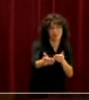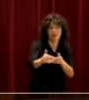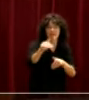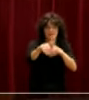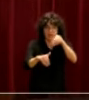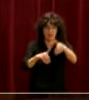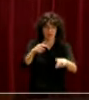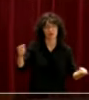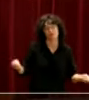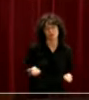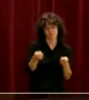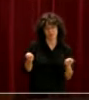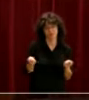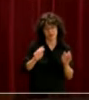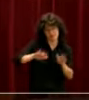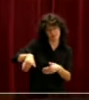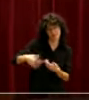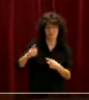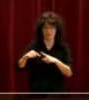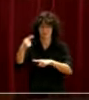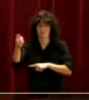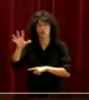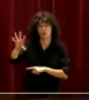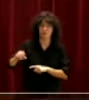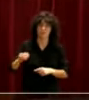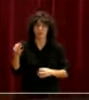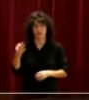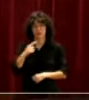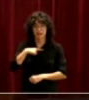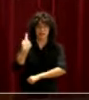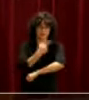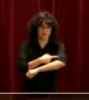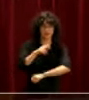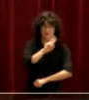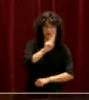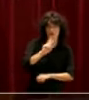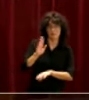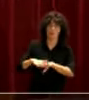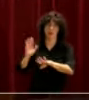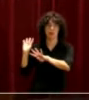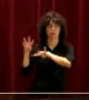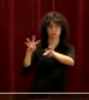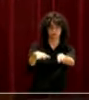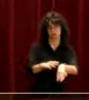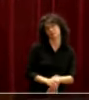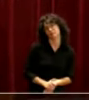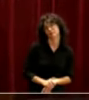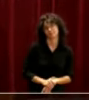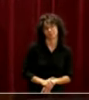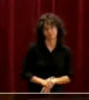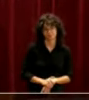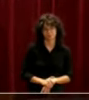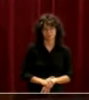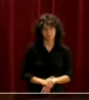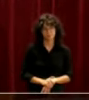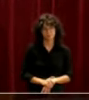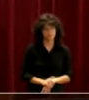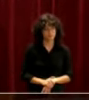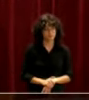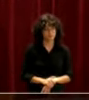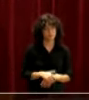dinero, tienen dinero para comprar camisetas verdes y salir a inundar las calles. Y todo esto es